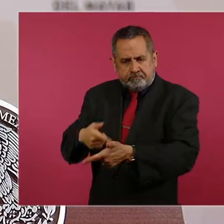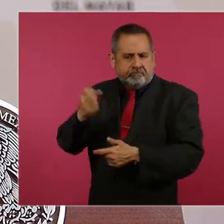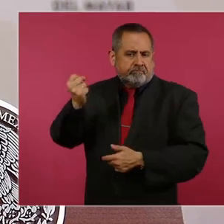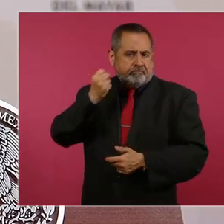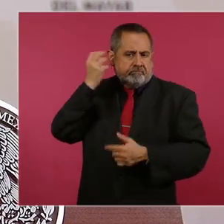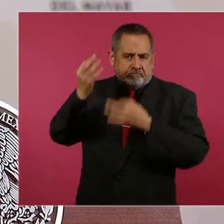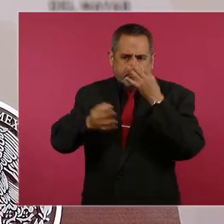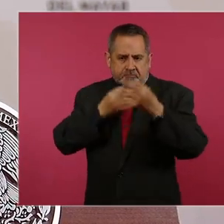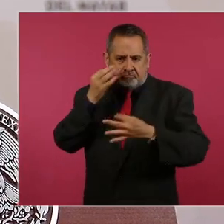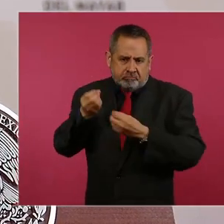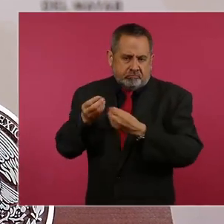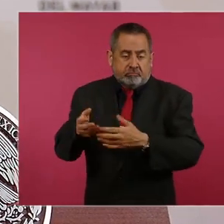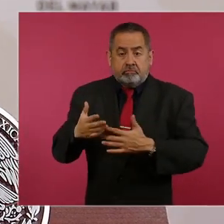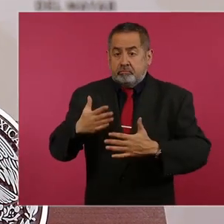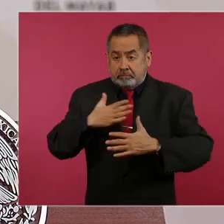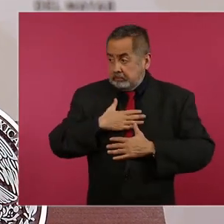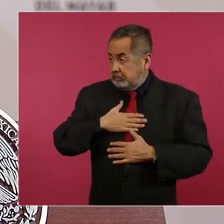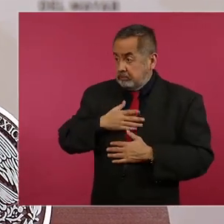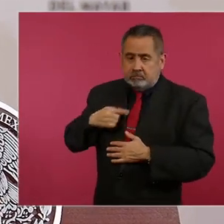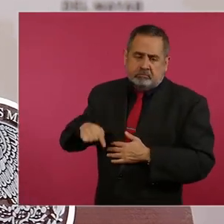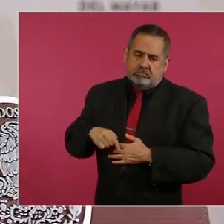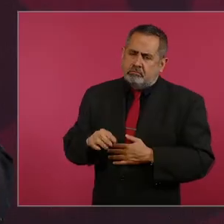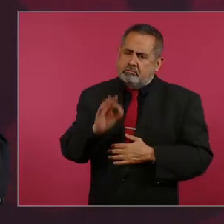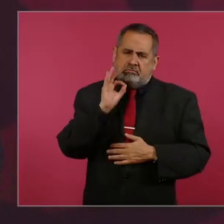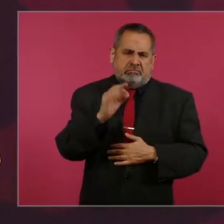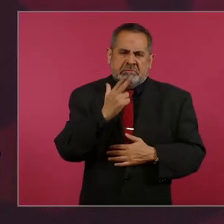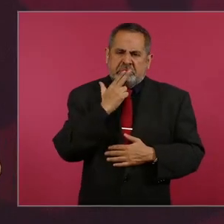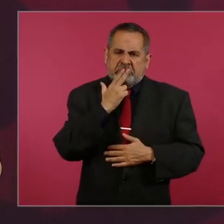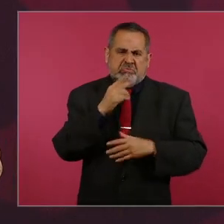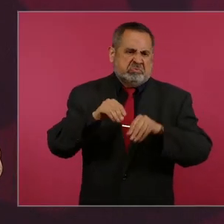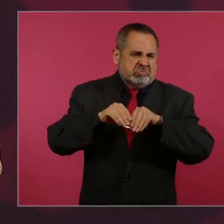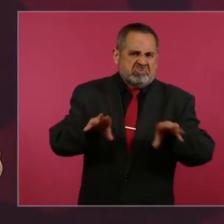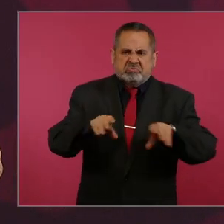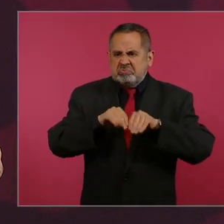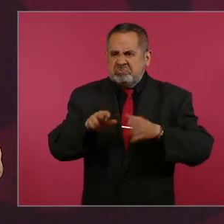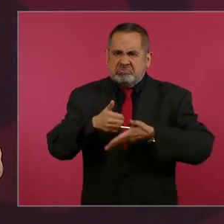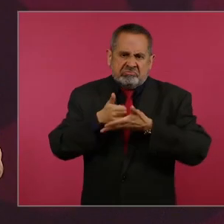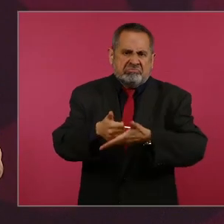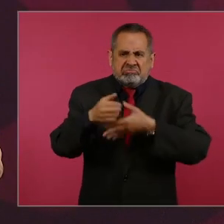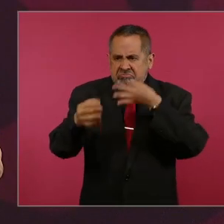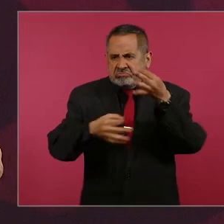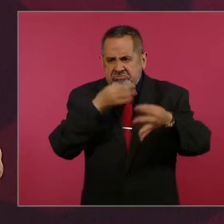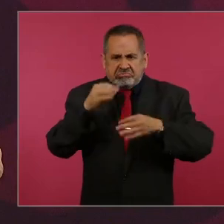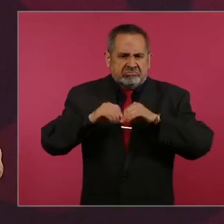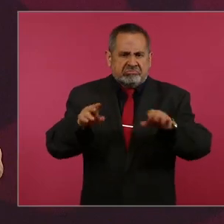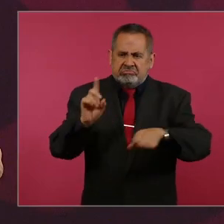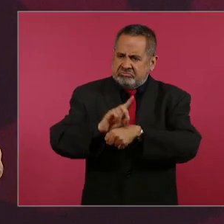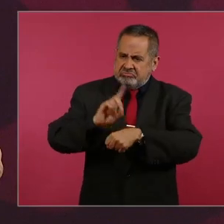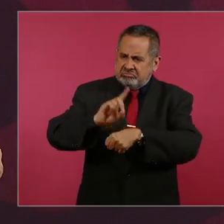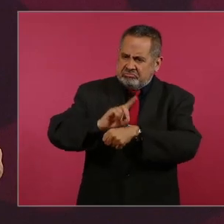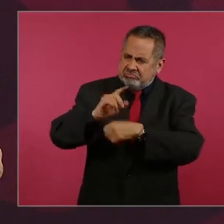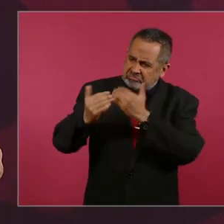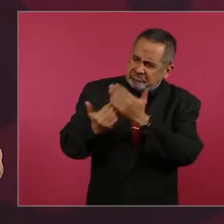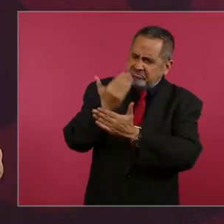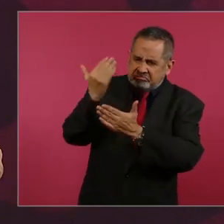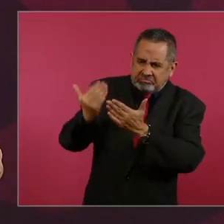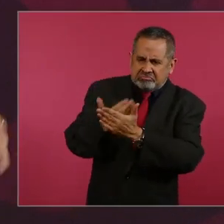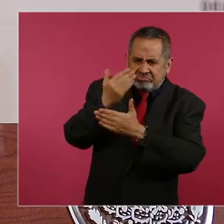quien. A nosotros nos ha servido mucho, nos ha ayudado mucho, porque